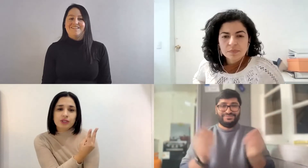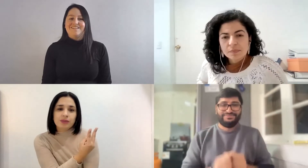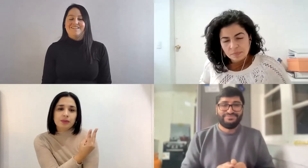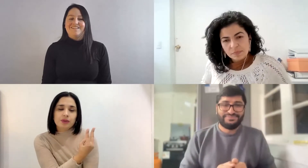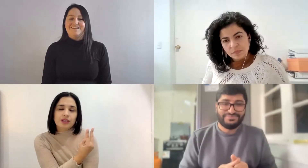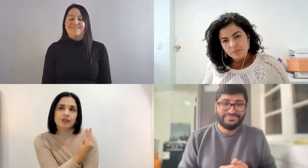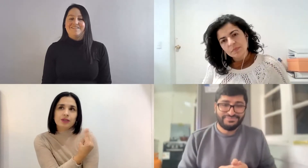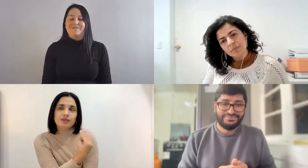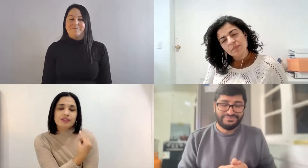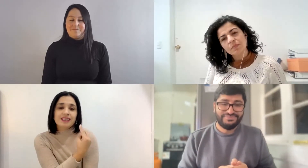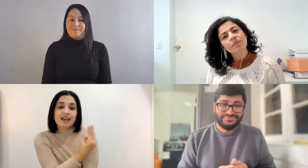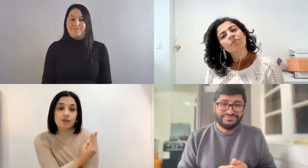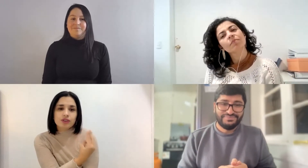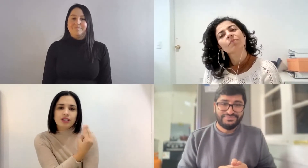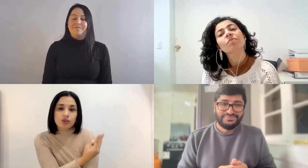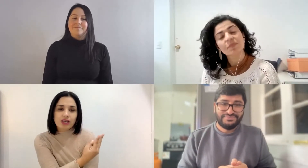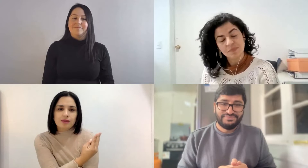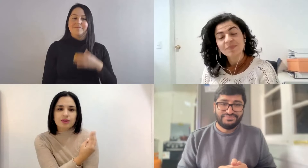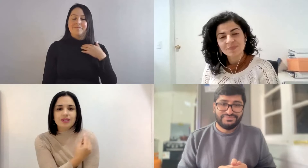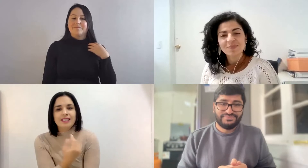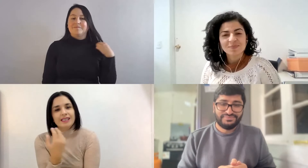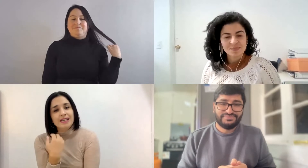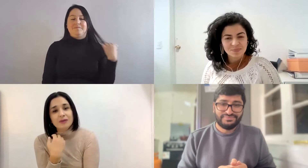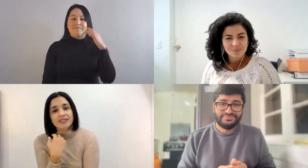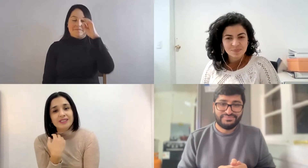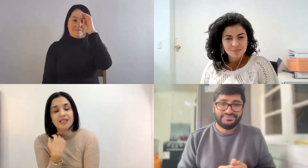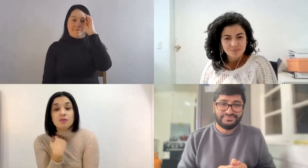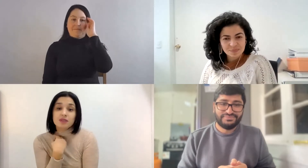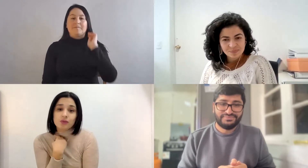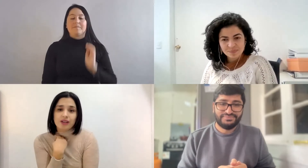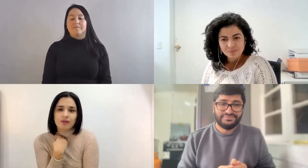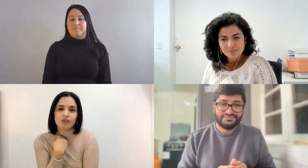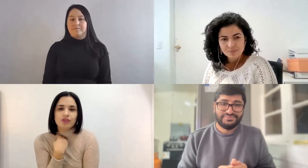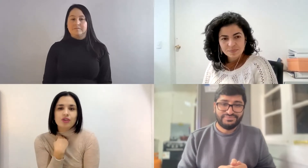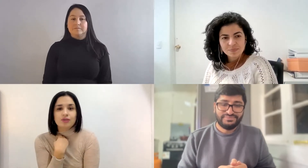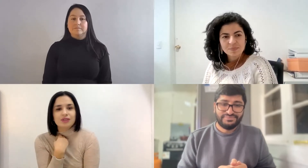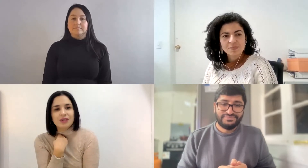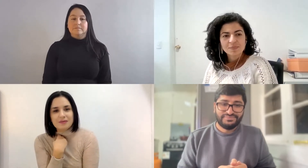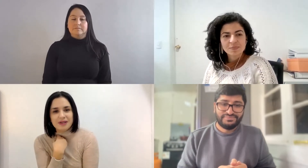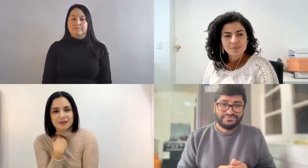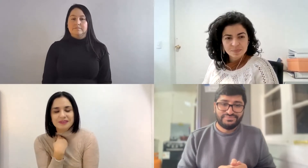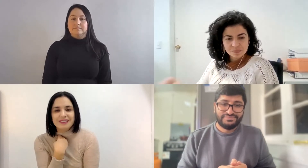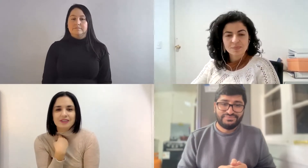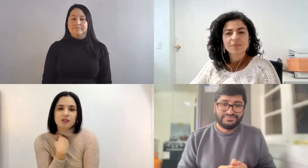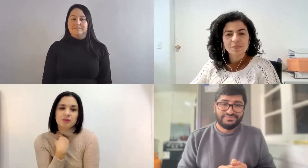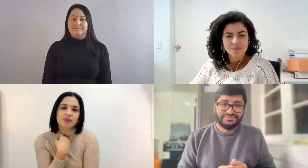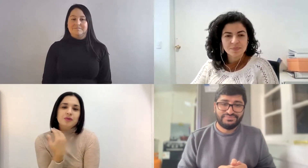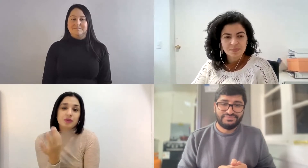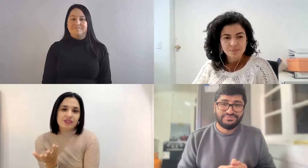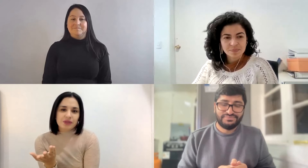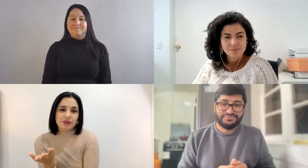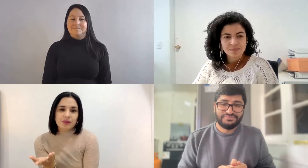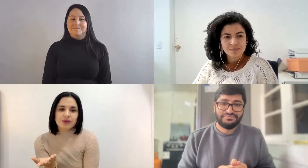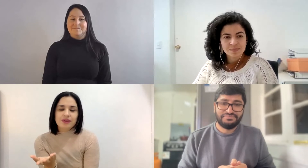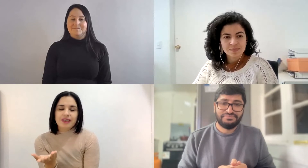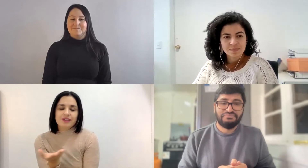refuerza con el ímpetu, con la fuerza de la voz, del tono de la voz, y la lengua de señas es muy visual, entonces lo refuerza con las manos. Entonces, como